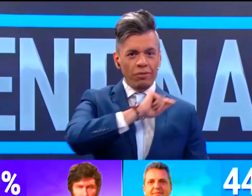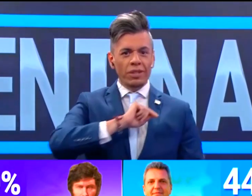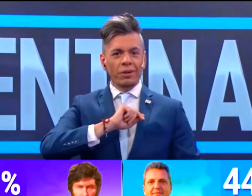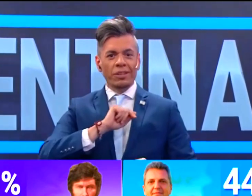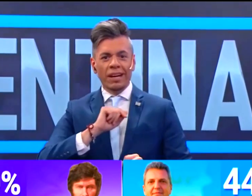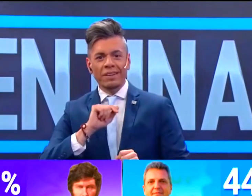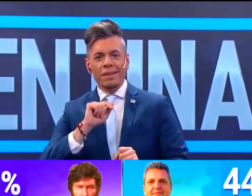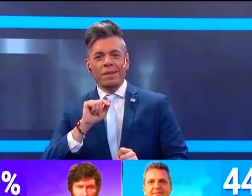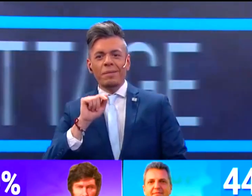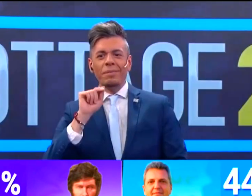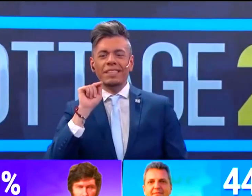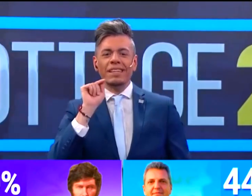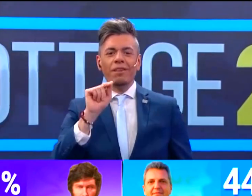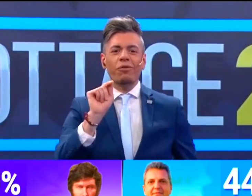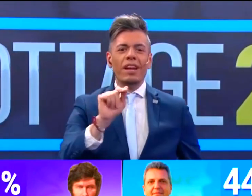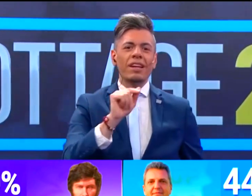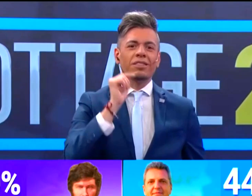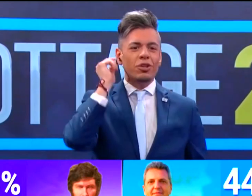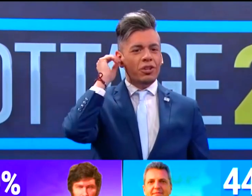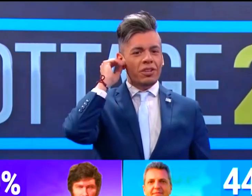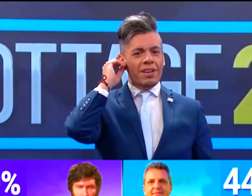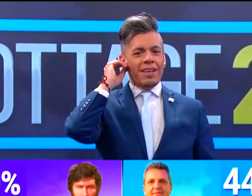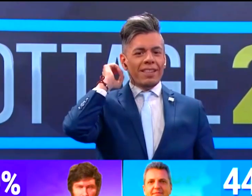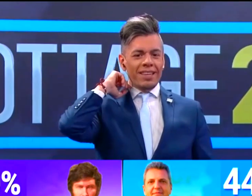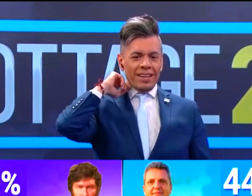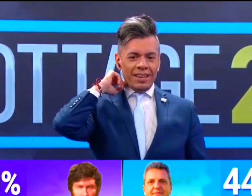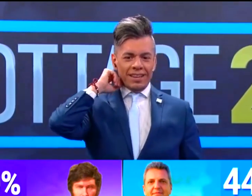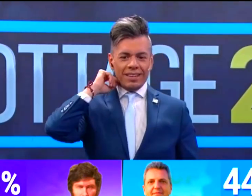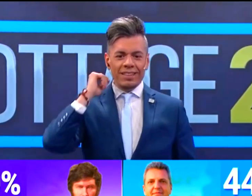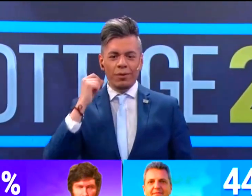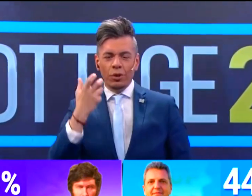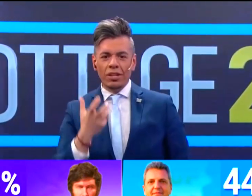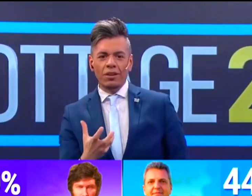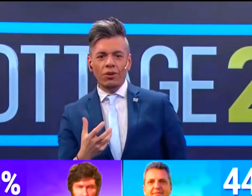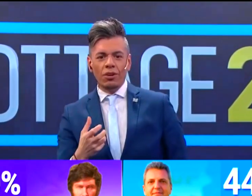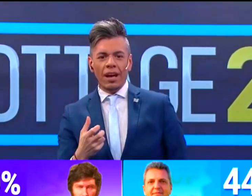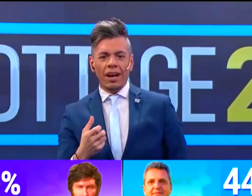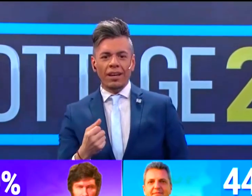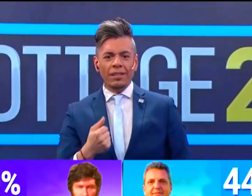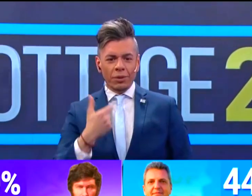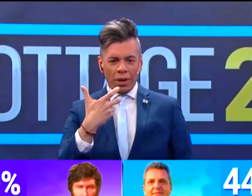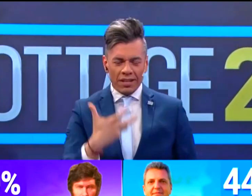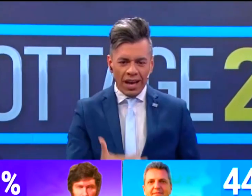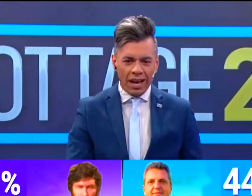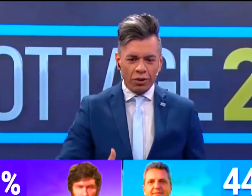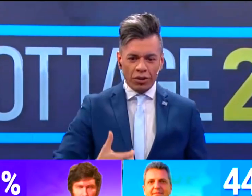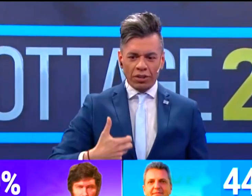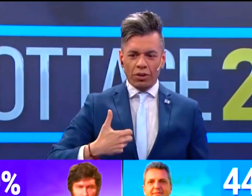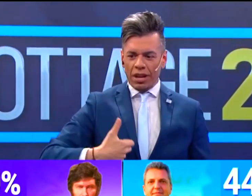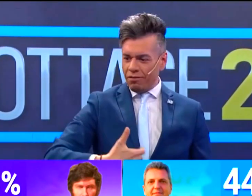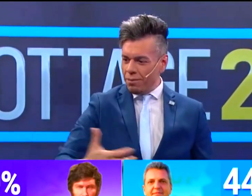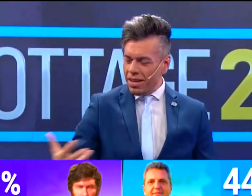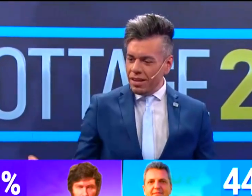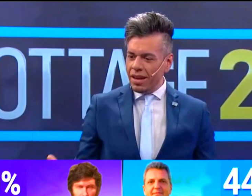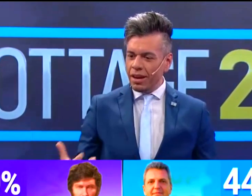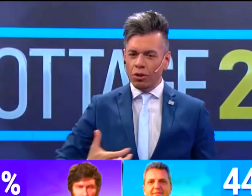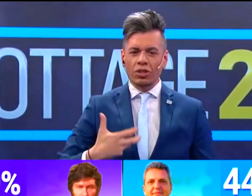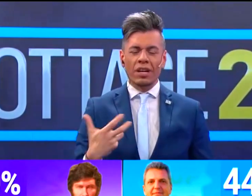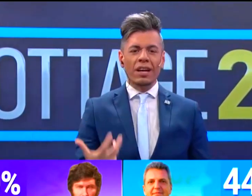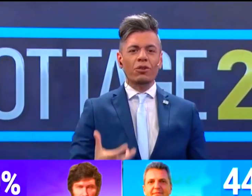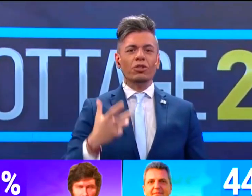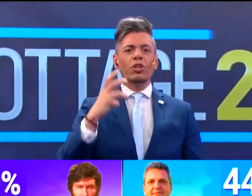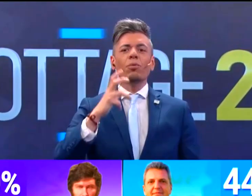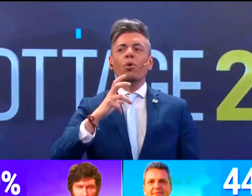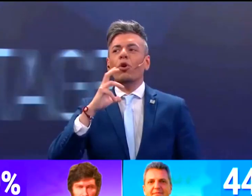Vos que fuiste a votar. Me parece que esta fue la elección de votar con la individualidad, con la familia, con